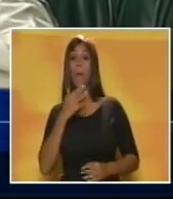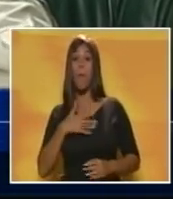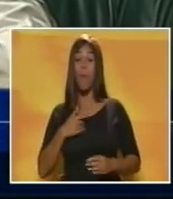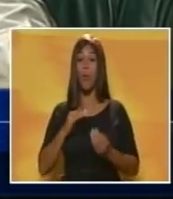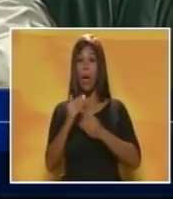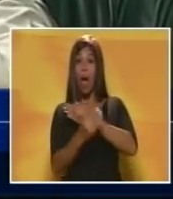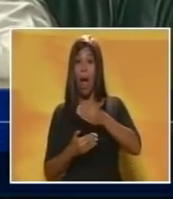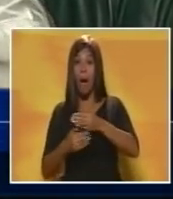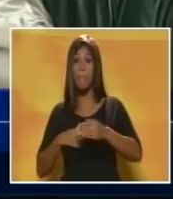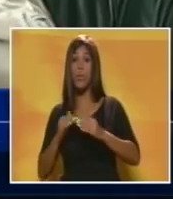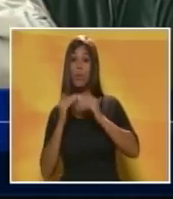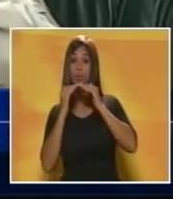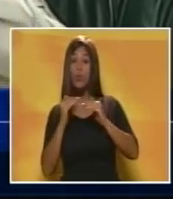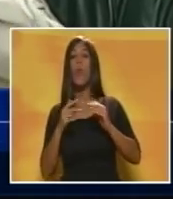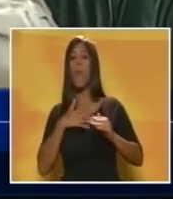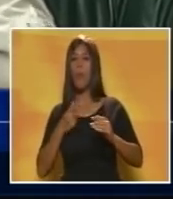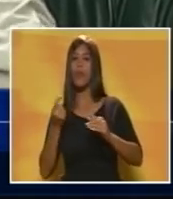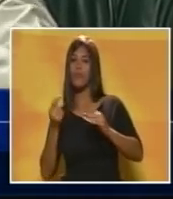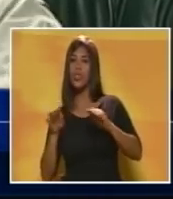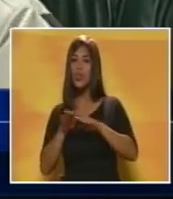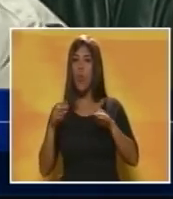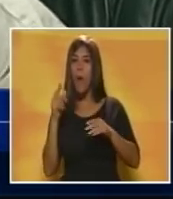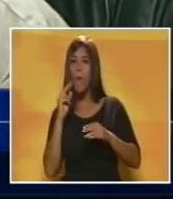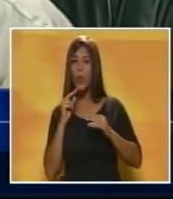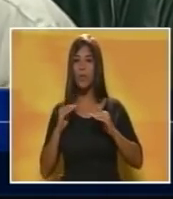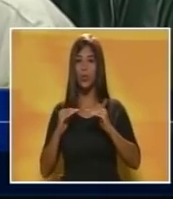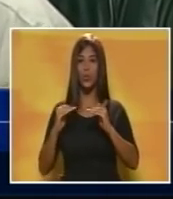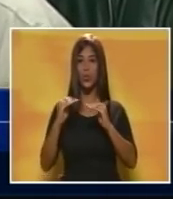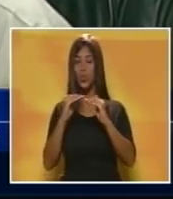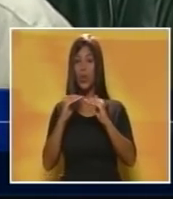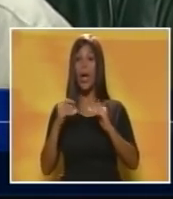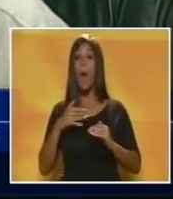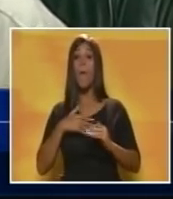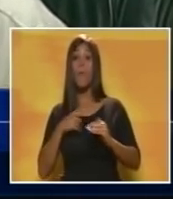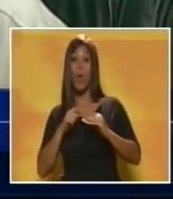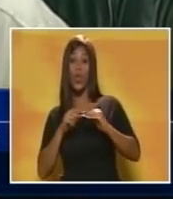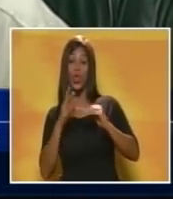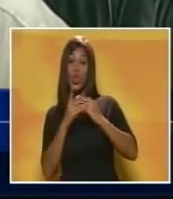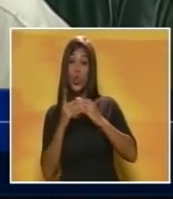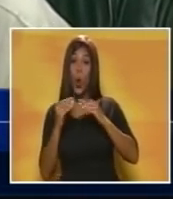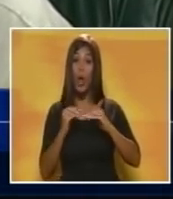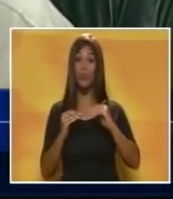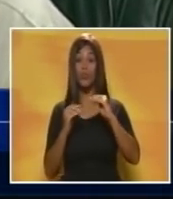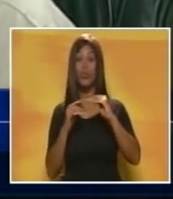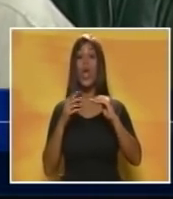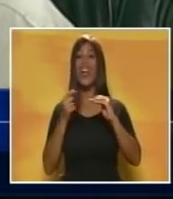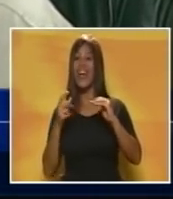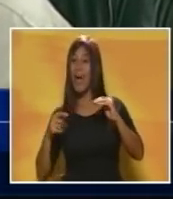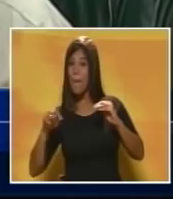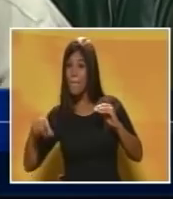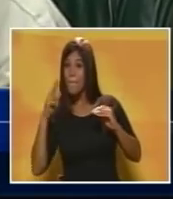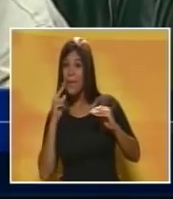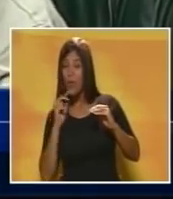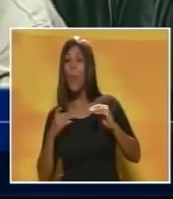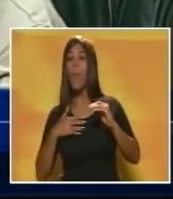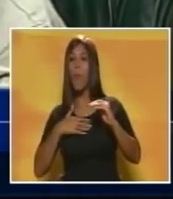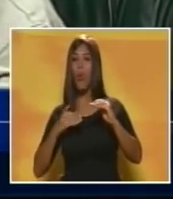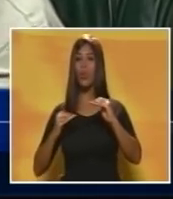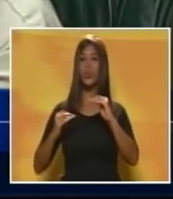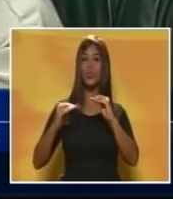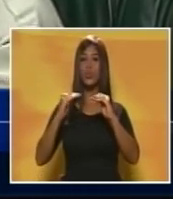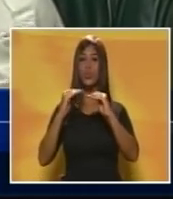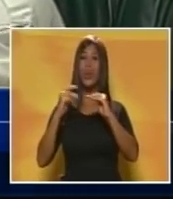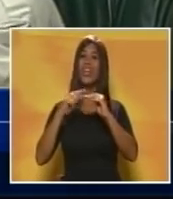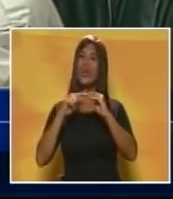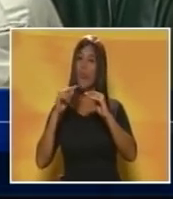los precios internos. Faría destacó que al estabilizar el dólar, el cono monetario va a ganar protagonismo y no se va a